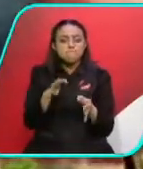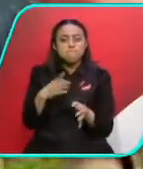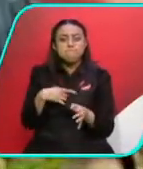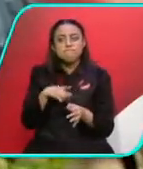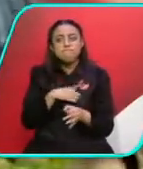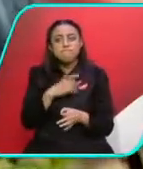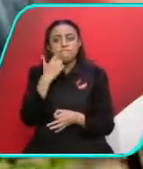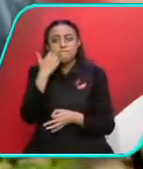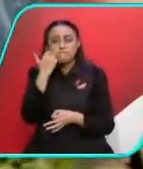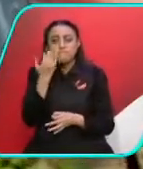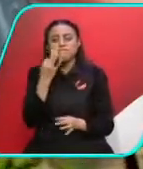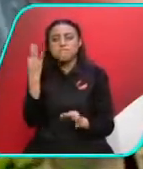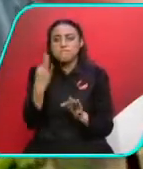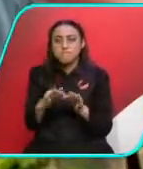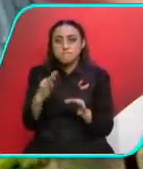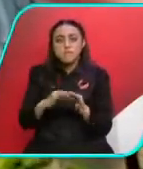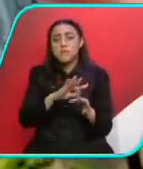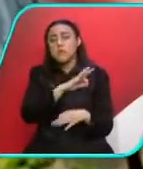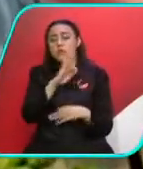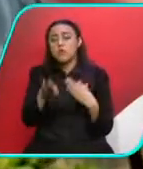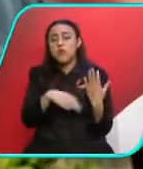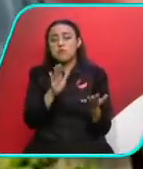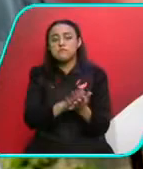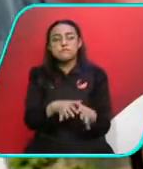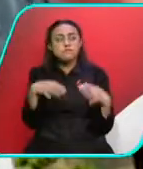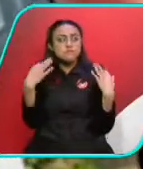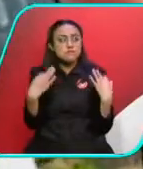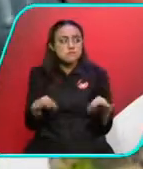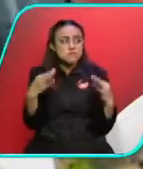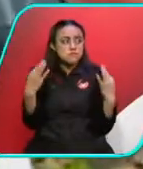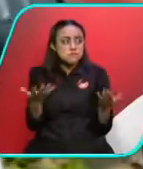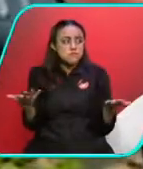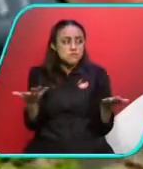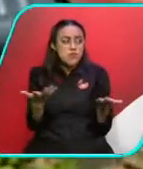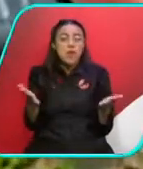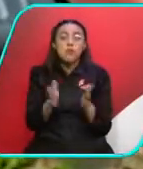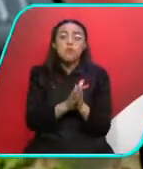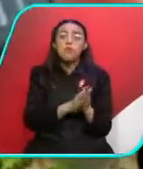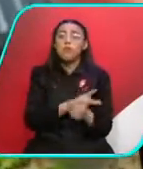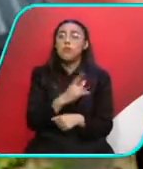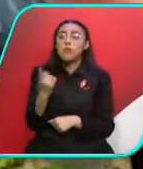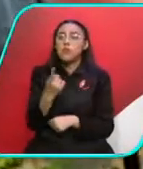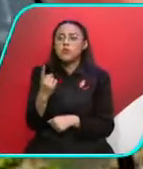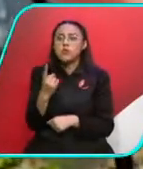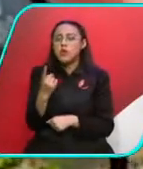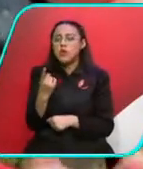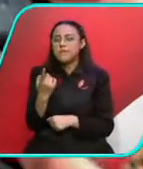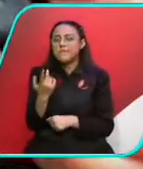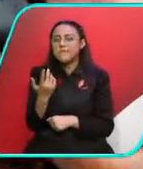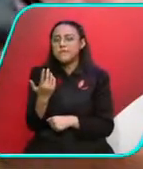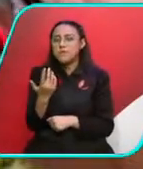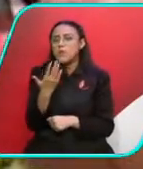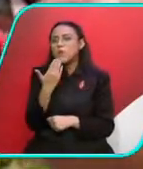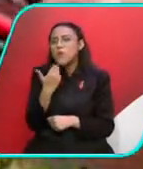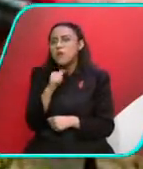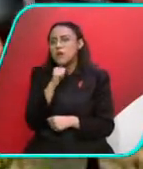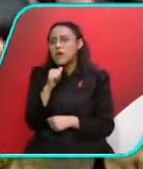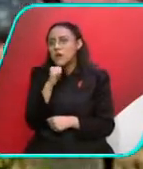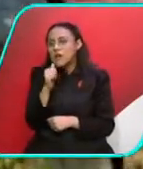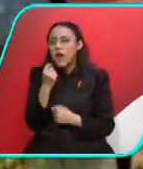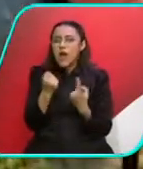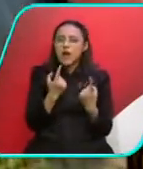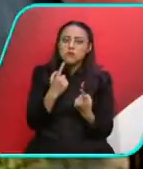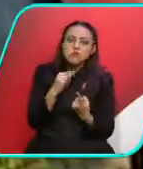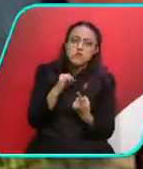les exige el cumplimiento de toda su documentación. O sea, porque por lo regular no tienen algunas